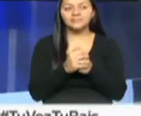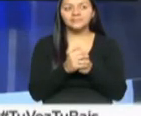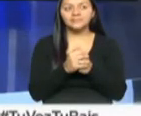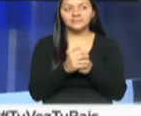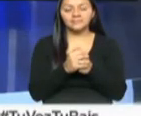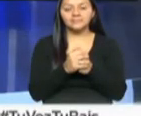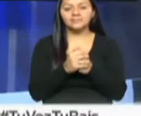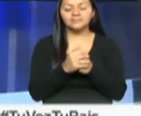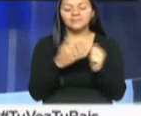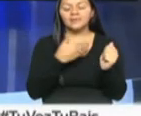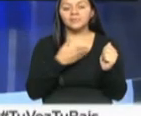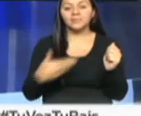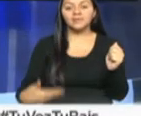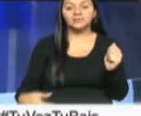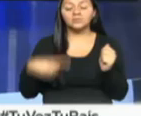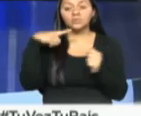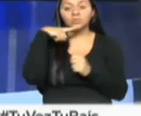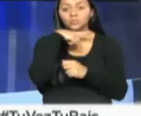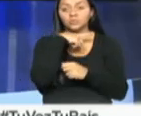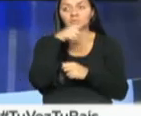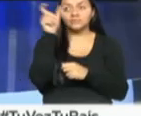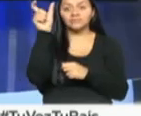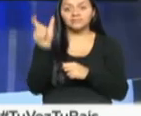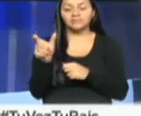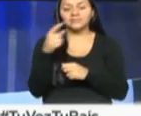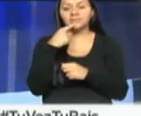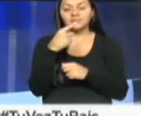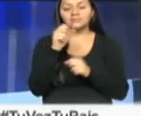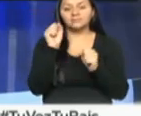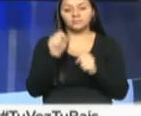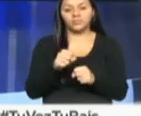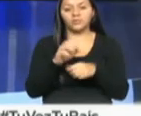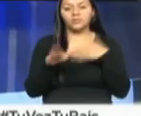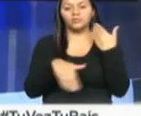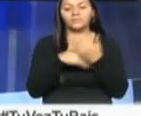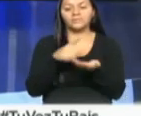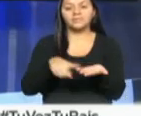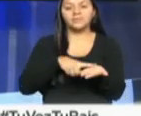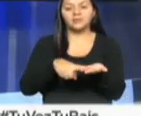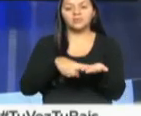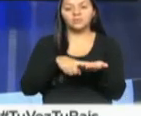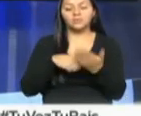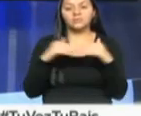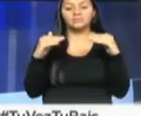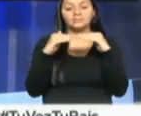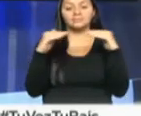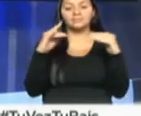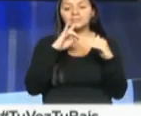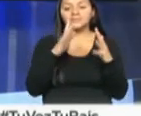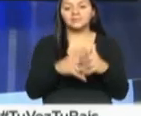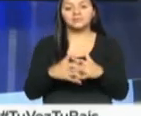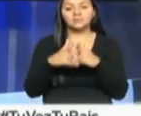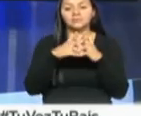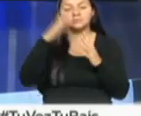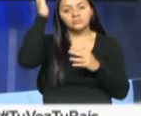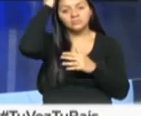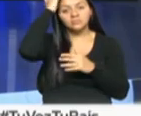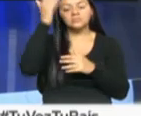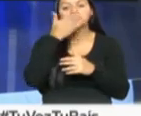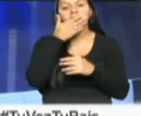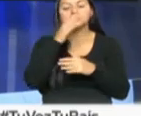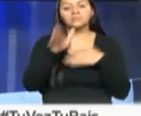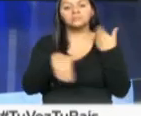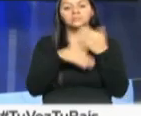El presidente de Rusia, Vladimir Putin, aseguró que está dispuesto a reunirse con su homólogo estadounidense, Donald Trump, para mejorar